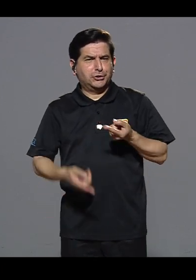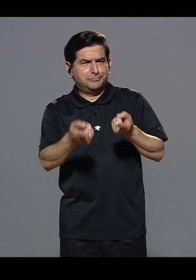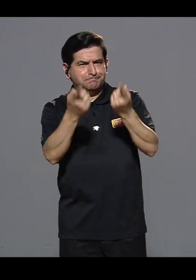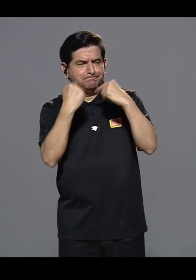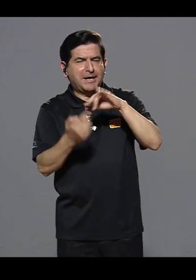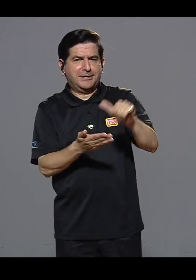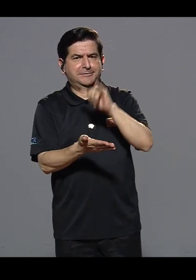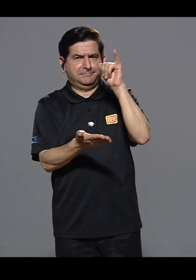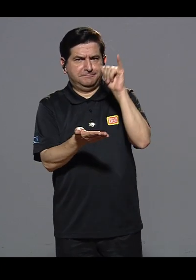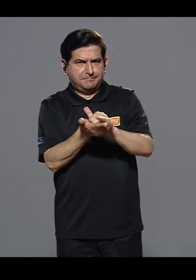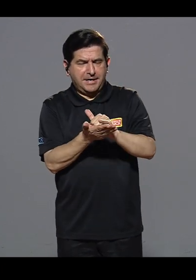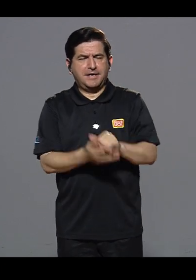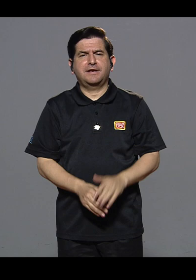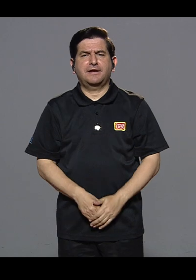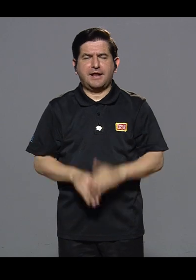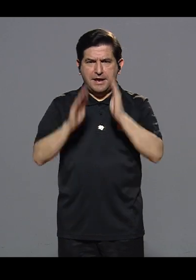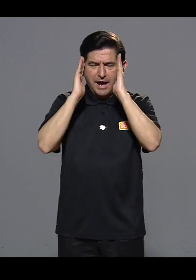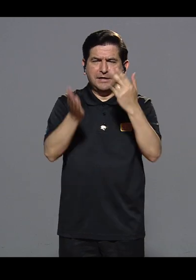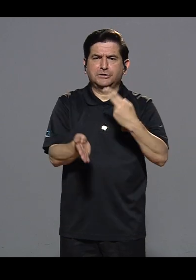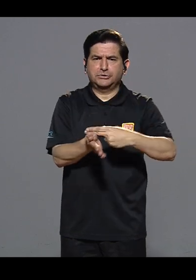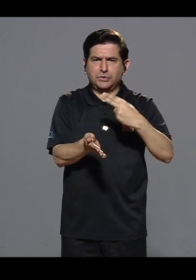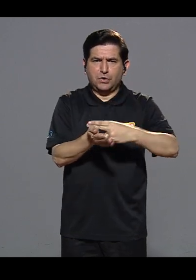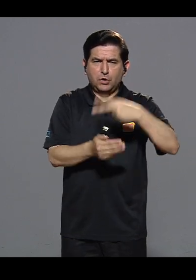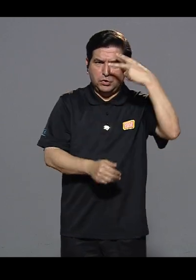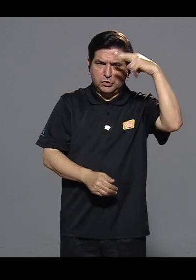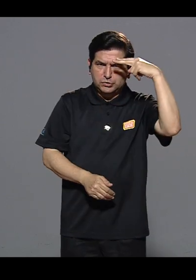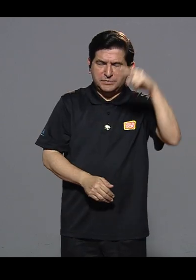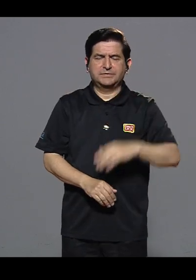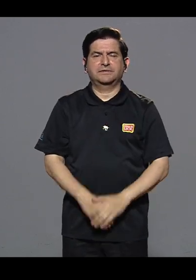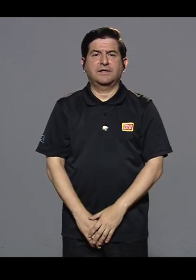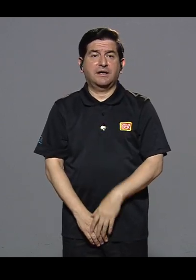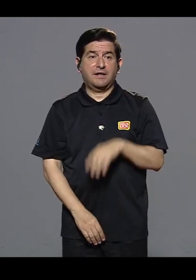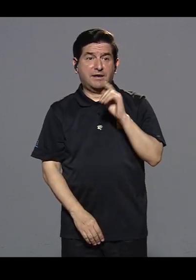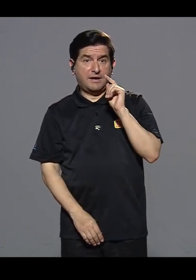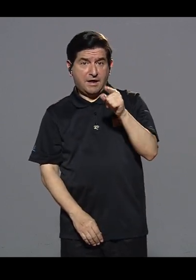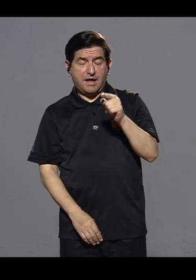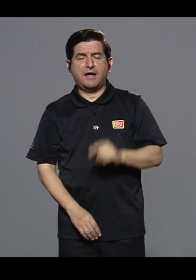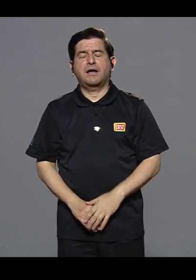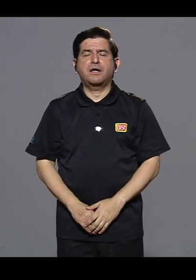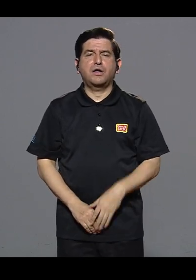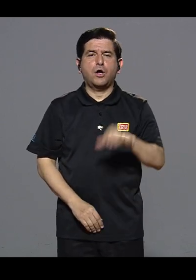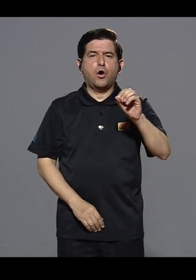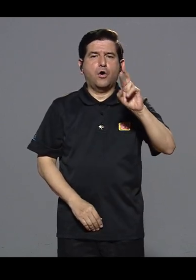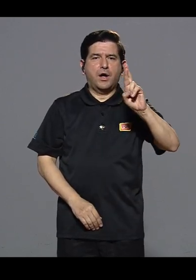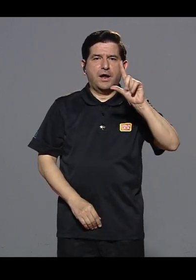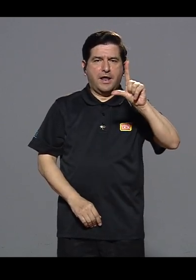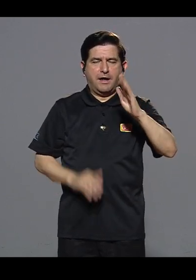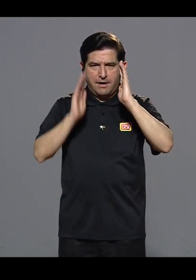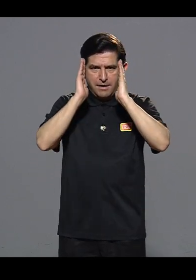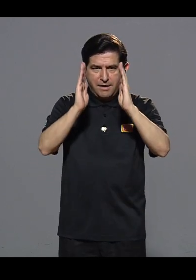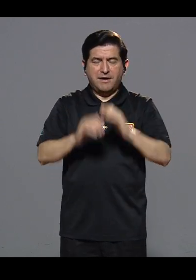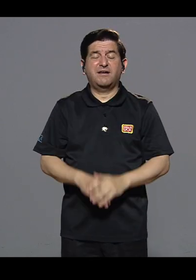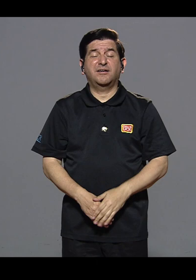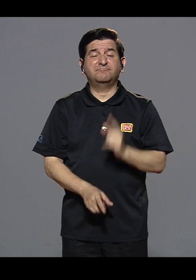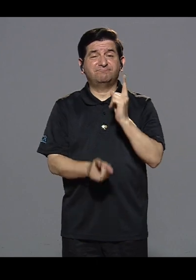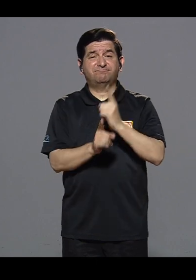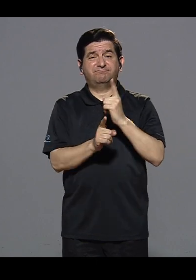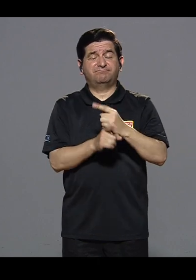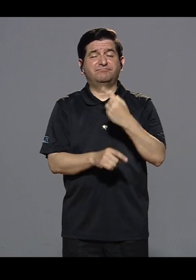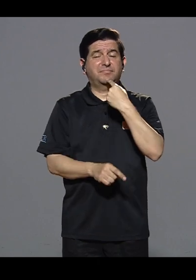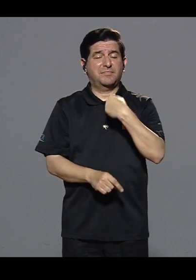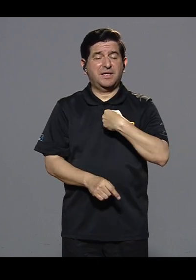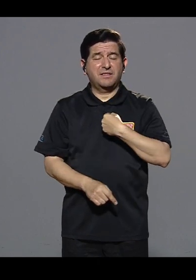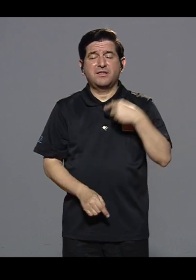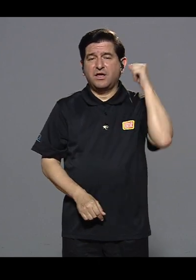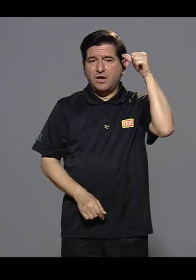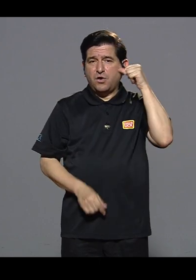Yo me vine para San José para que me atendieran en el Hospital México, fue donde me vio en un otorrino. Y en efecto ahí